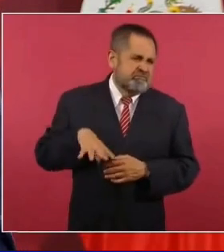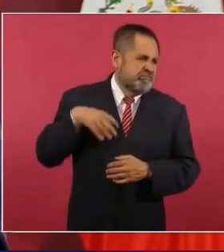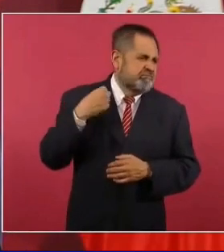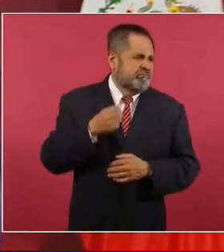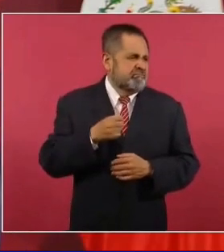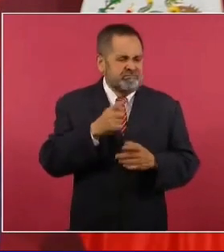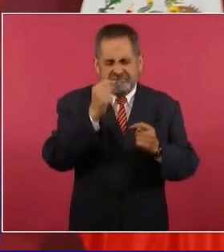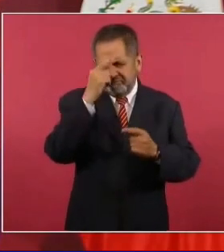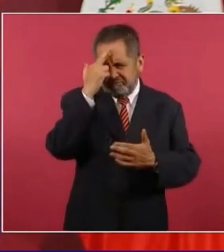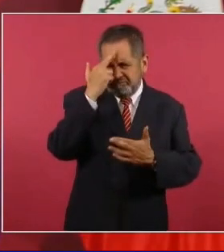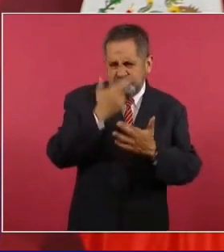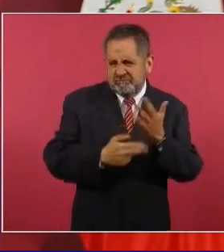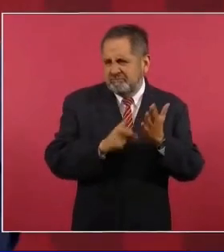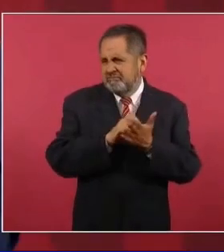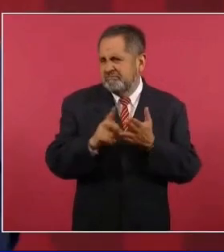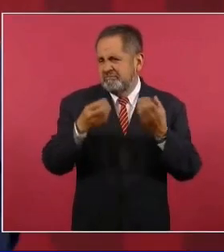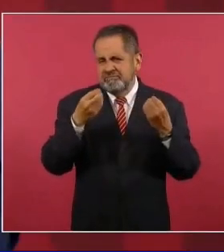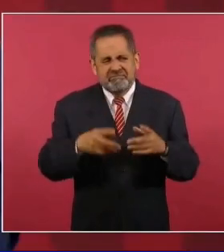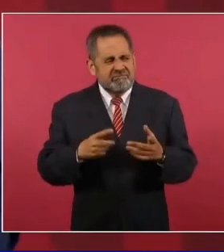violaron derechos humanos,